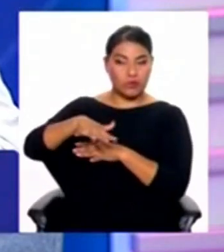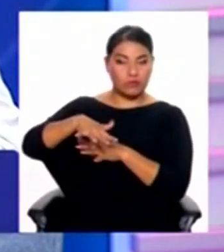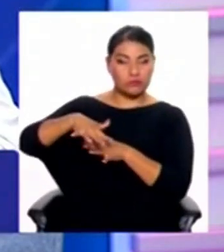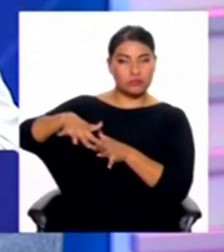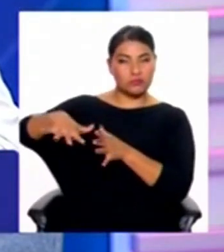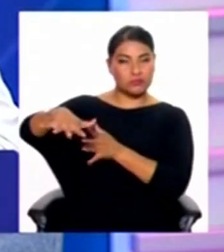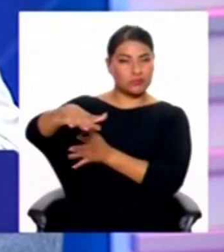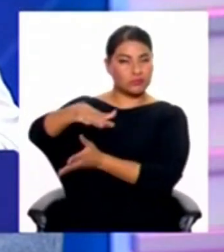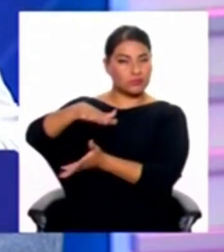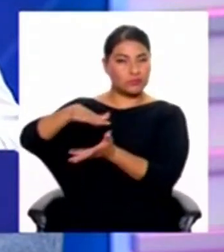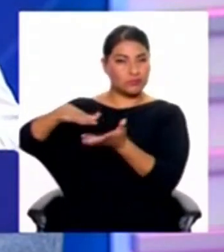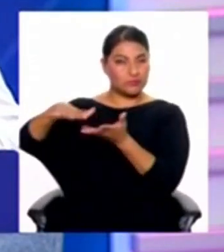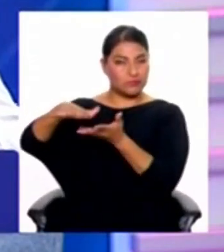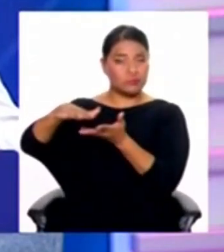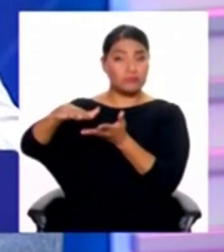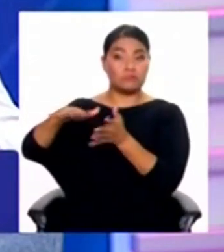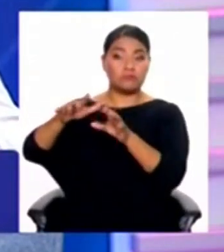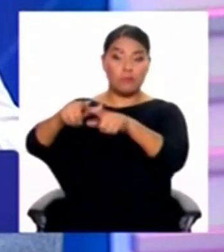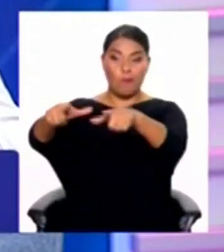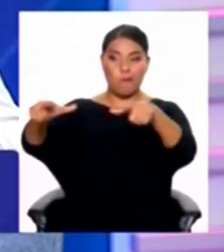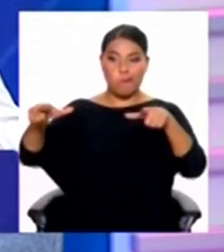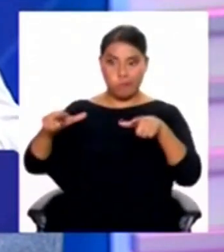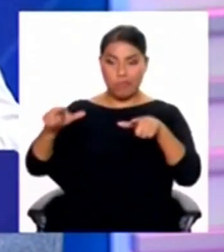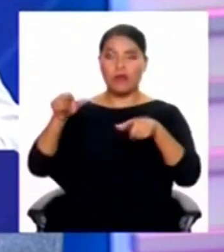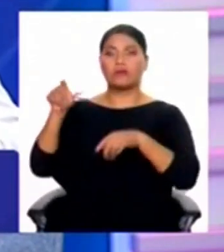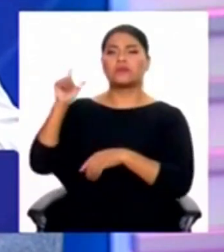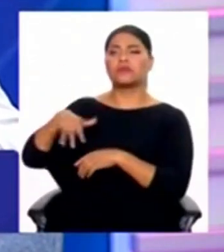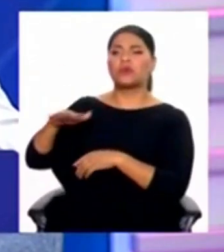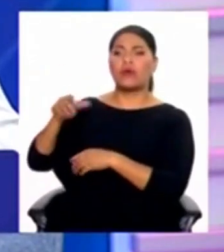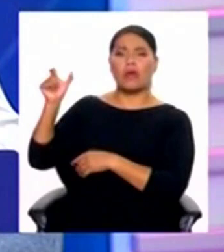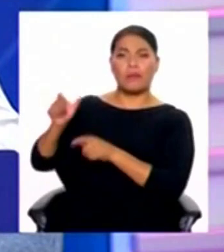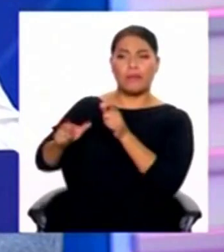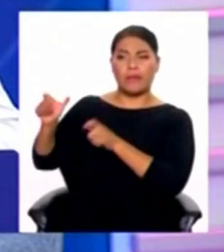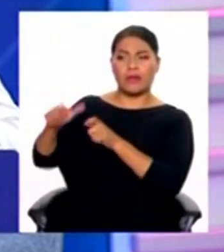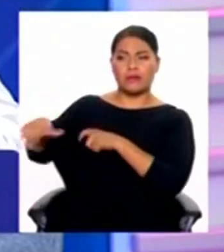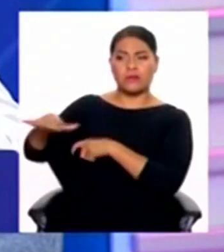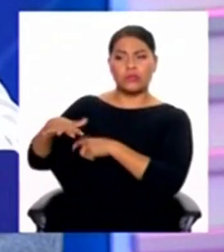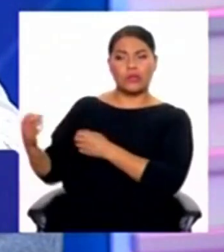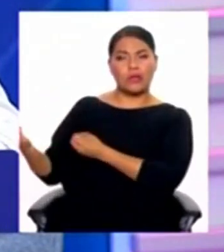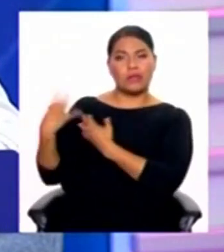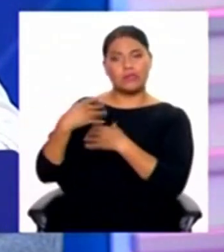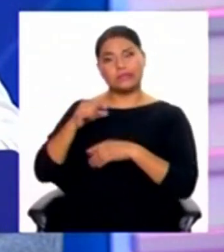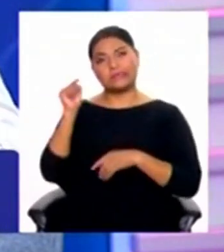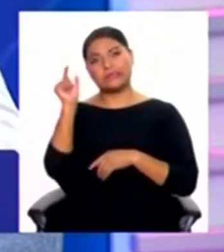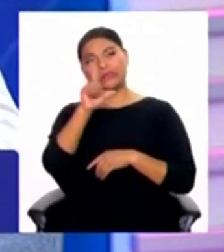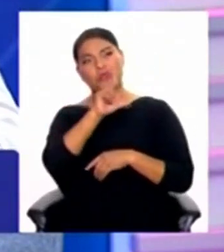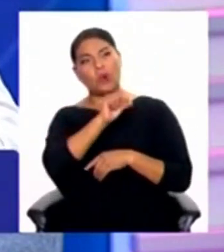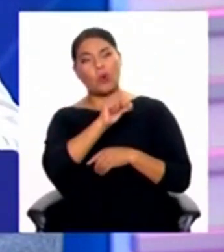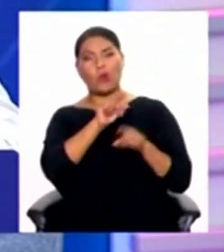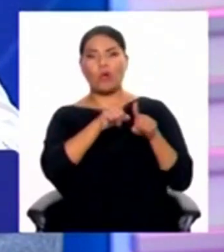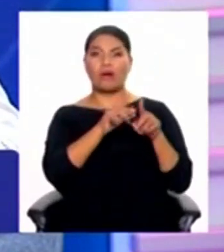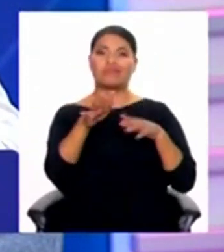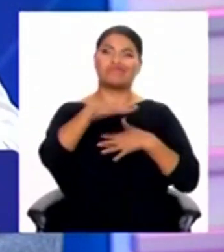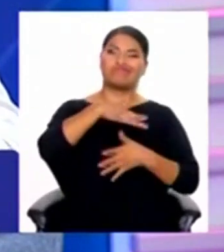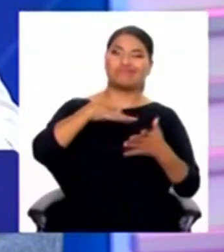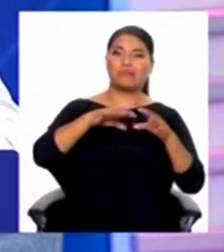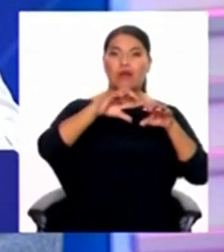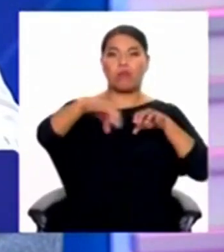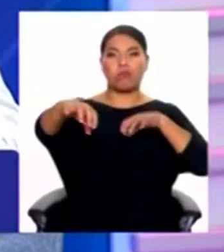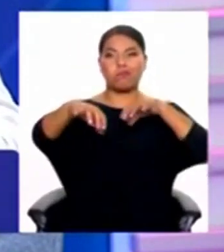tenido, ya sabemos que hay gente, y hay una parte de la opinión pública que critica mucho el modelo de regionalización o de